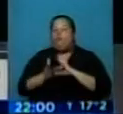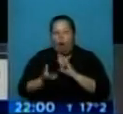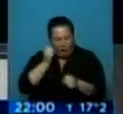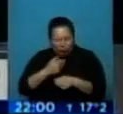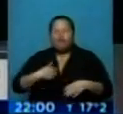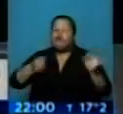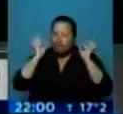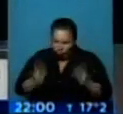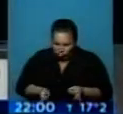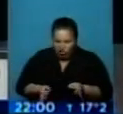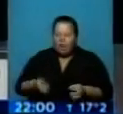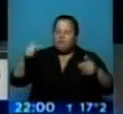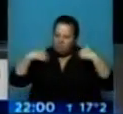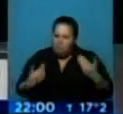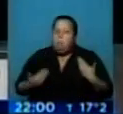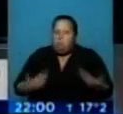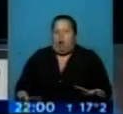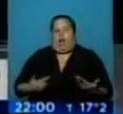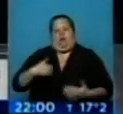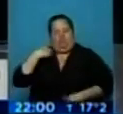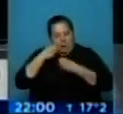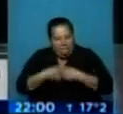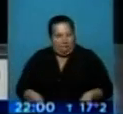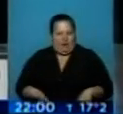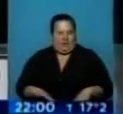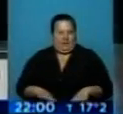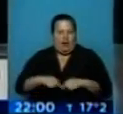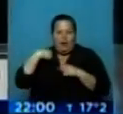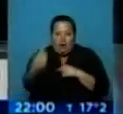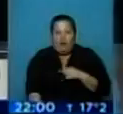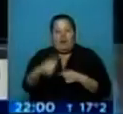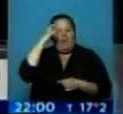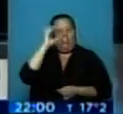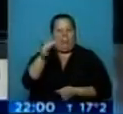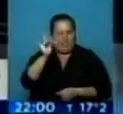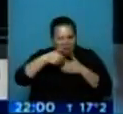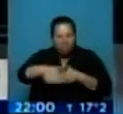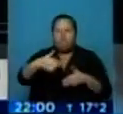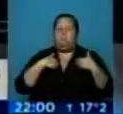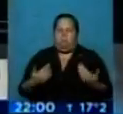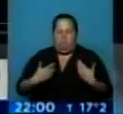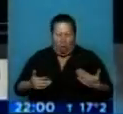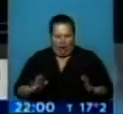cómo hacerlo. Y estoy listo para empezar desde el próximo 10 de diciembre.